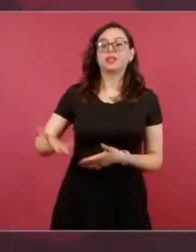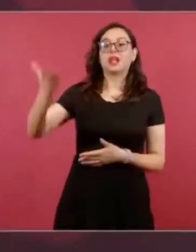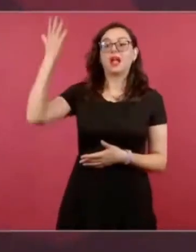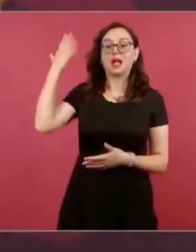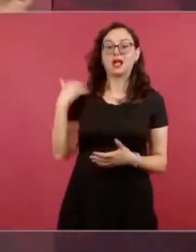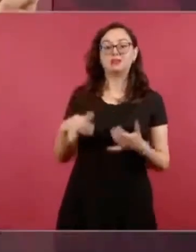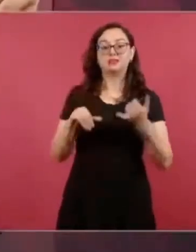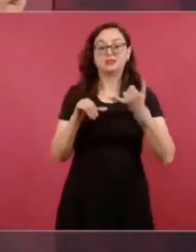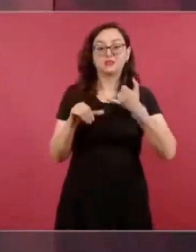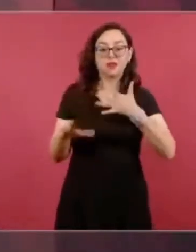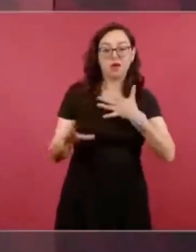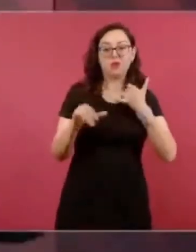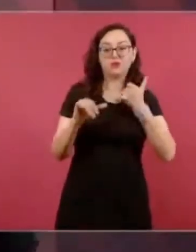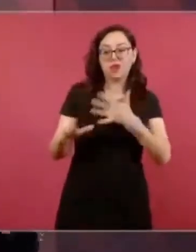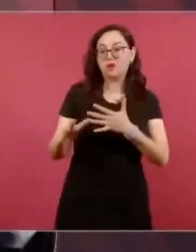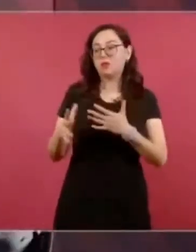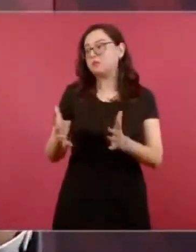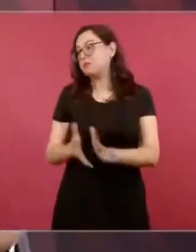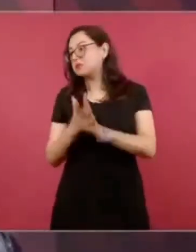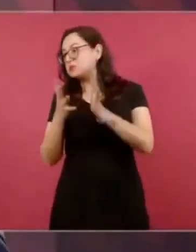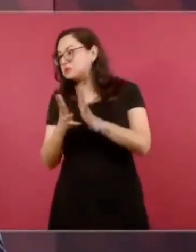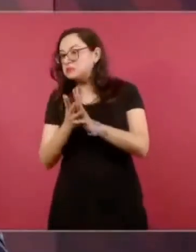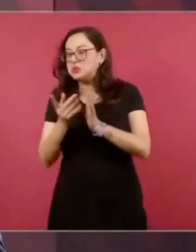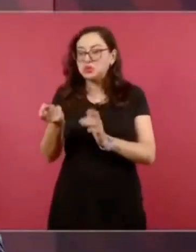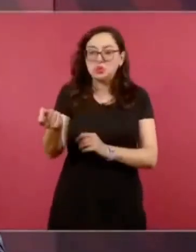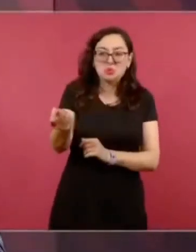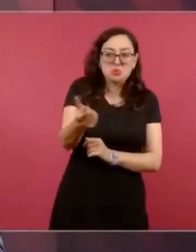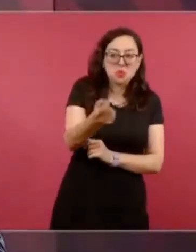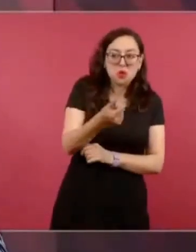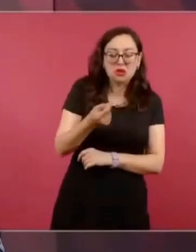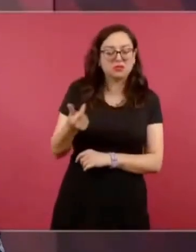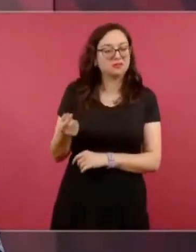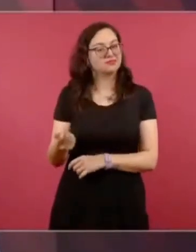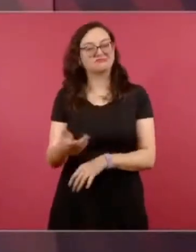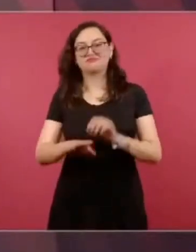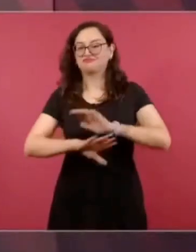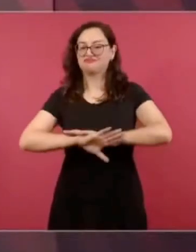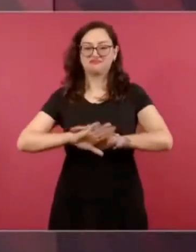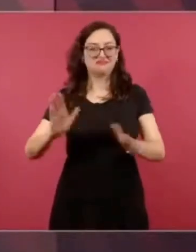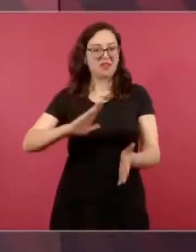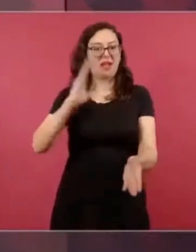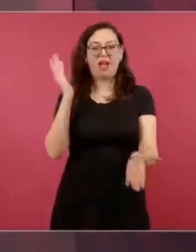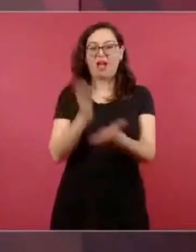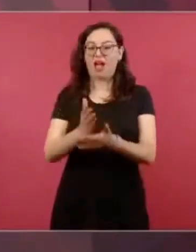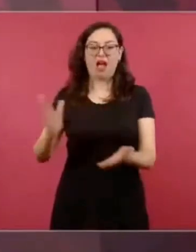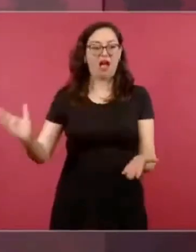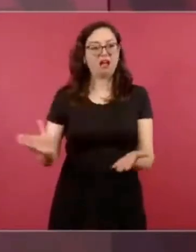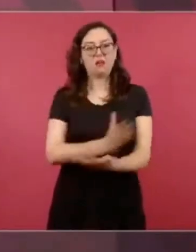No. Eso se quedó atrás.